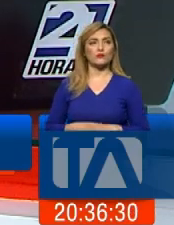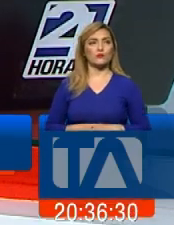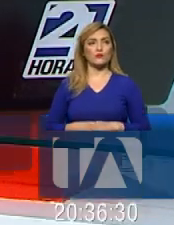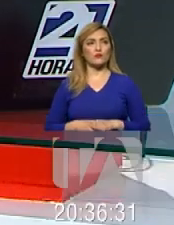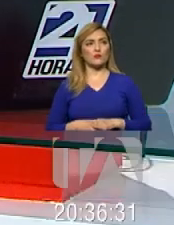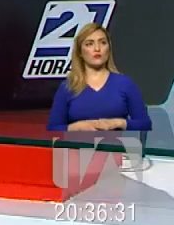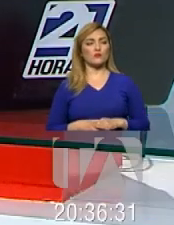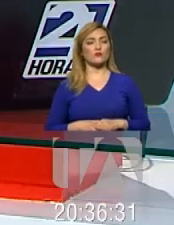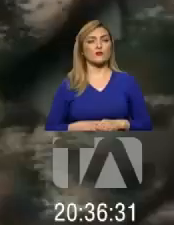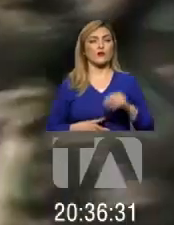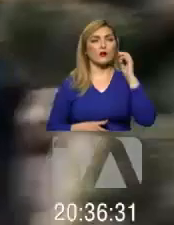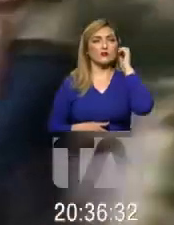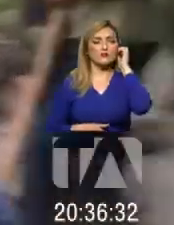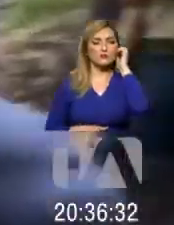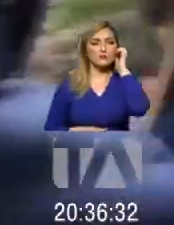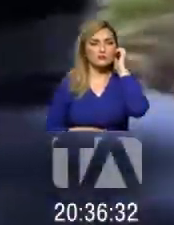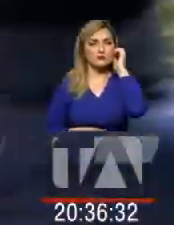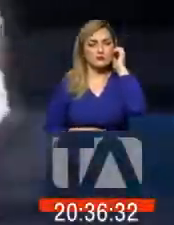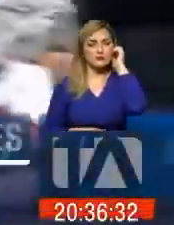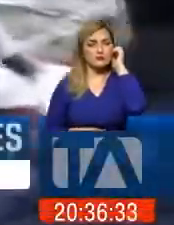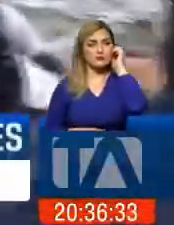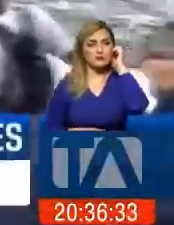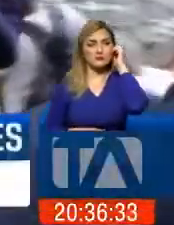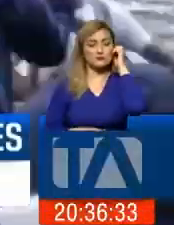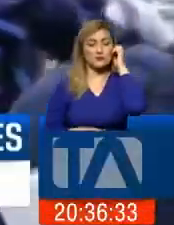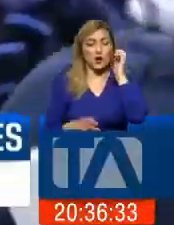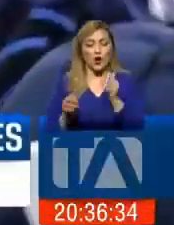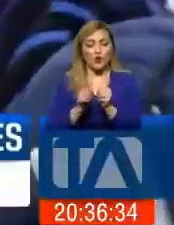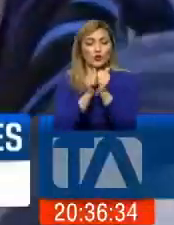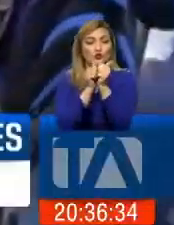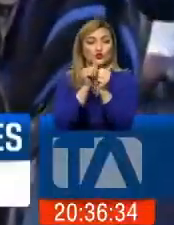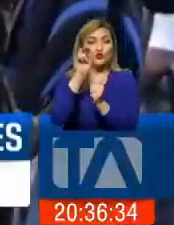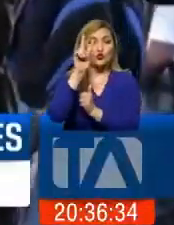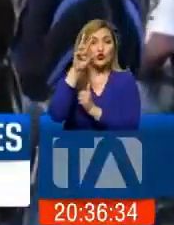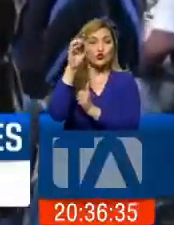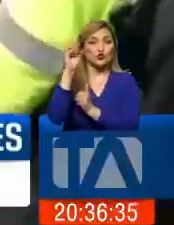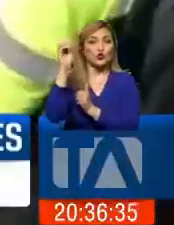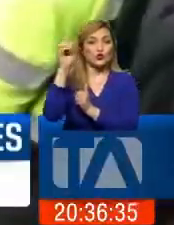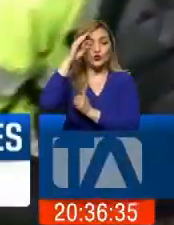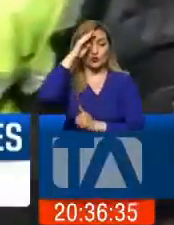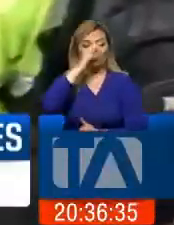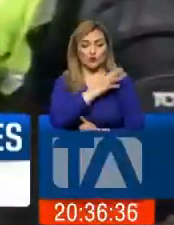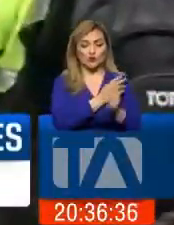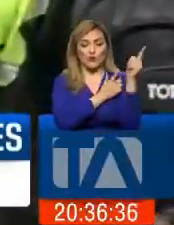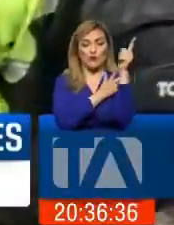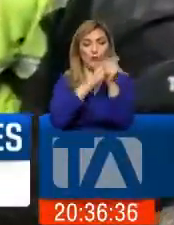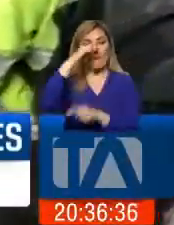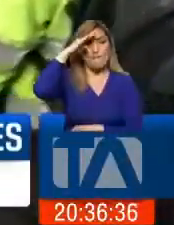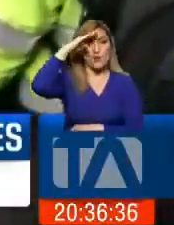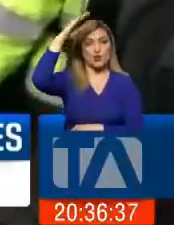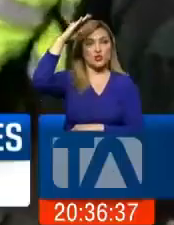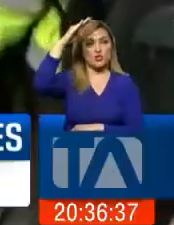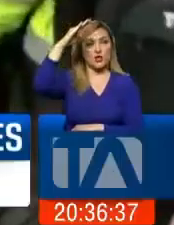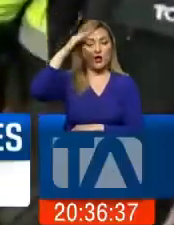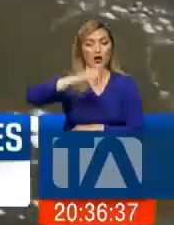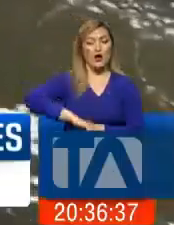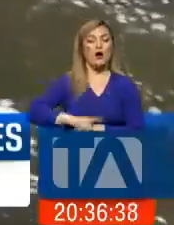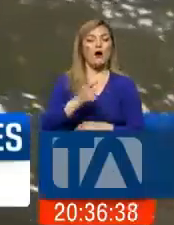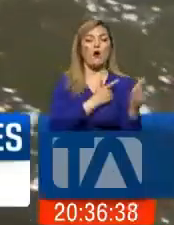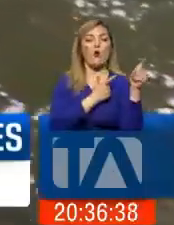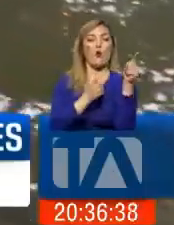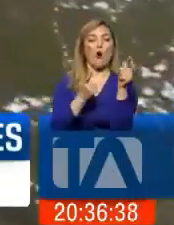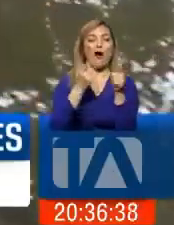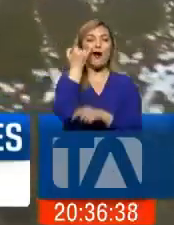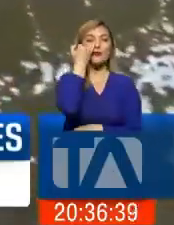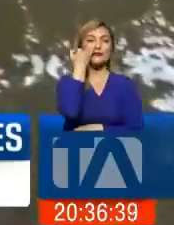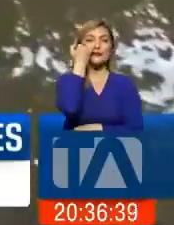ilegales. Fue necesaria la unión de al menos 200 hombres del ejército, policía y guardia indígena colombiana para